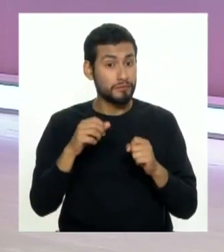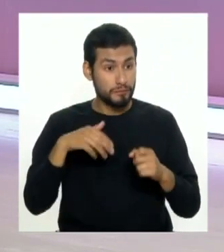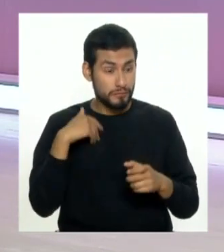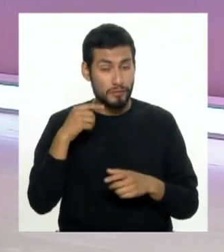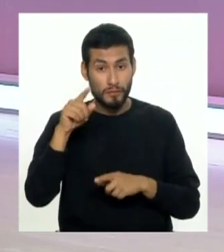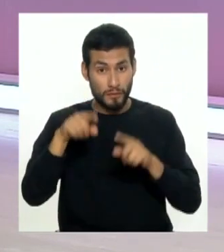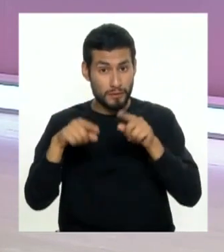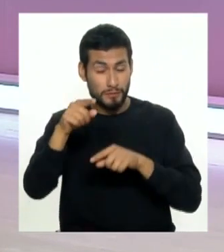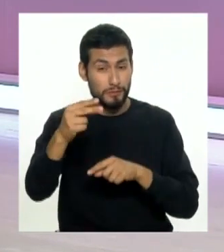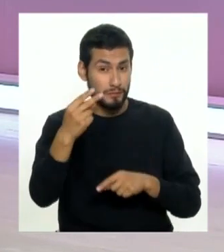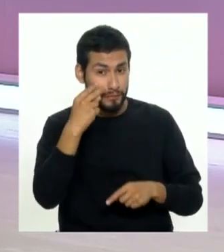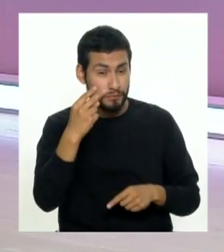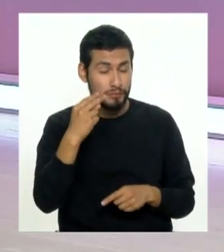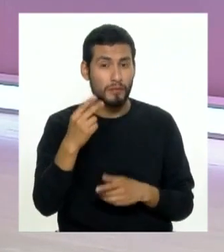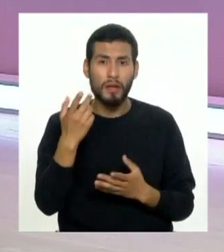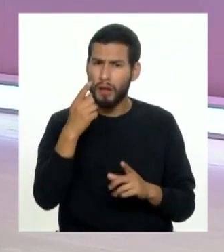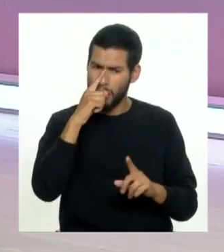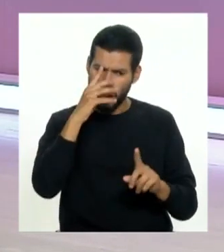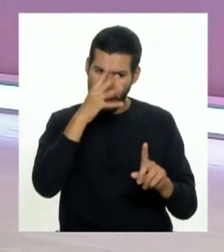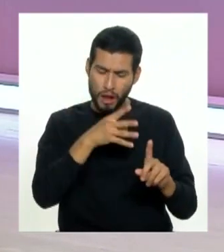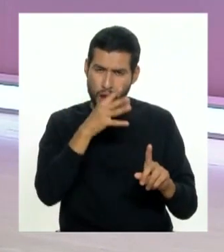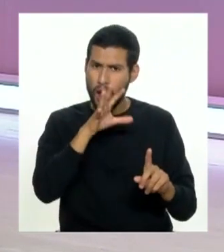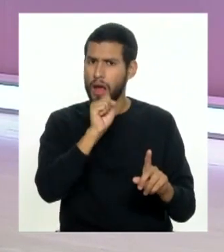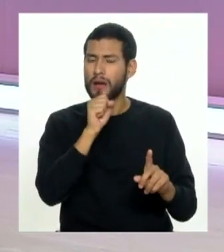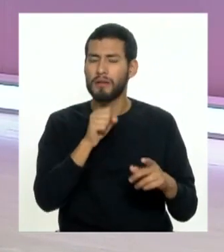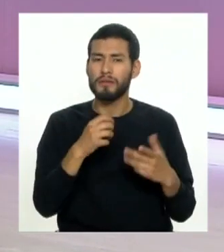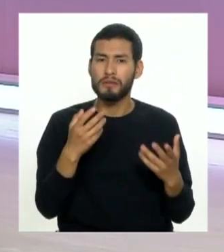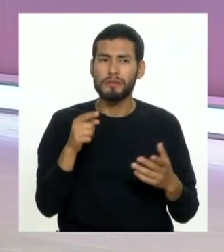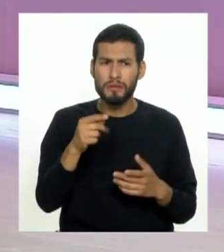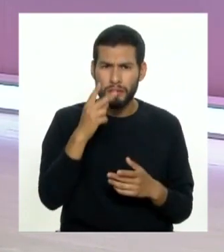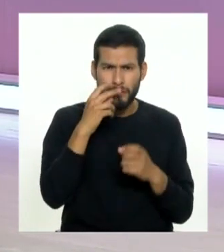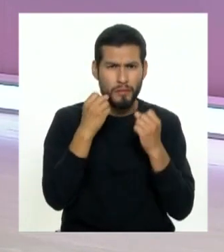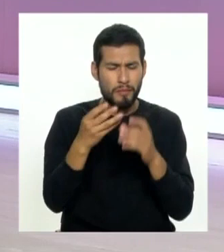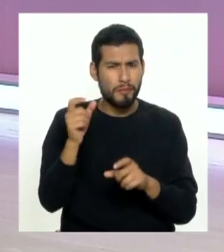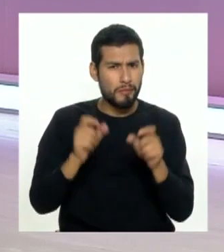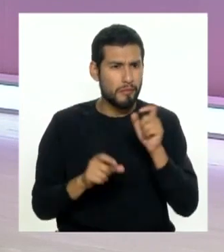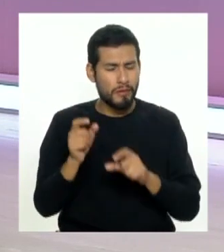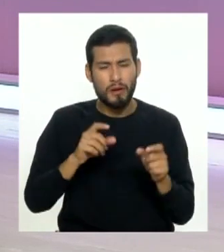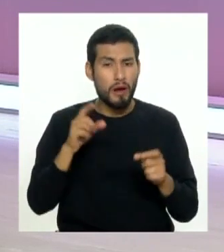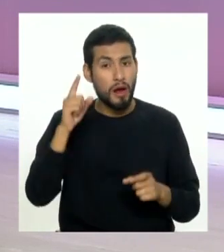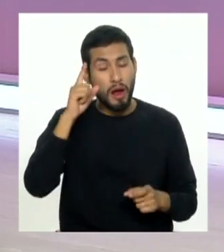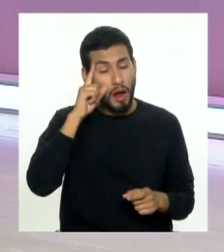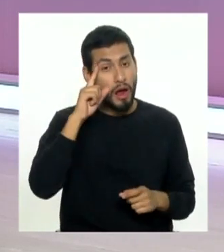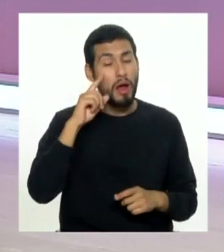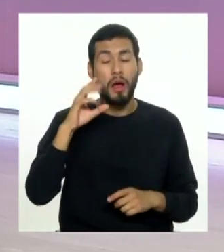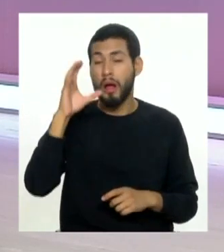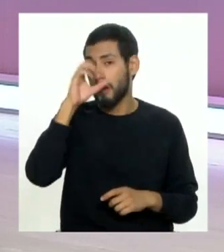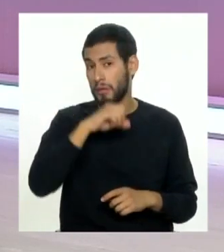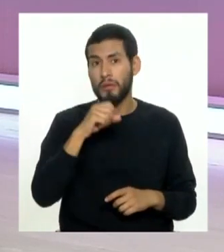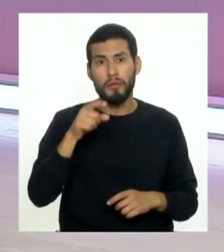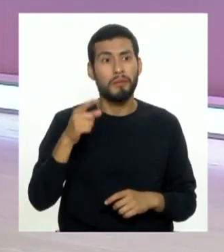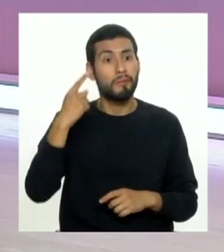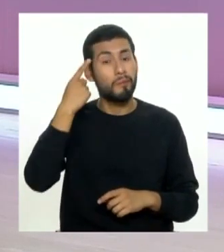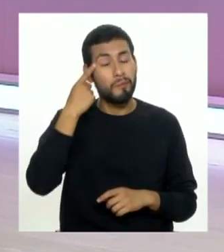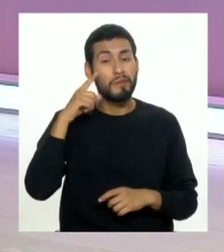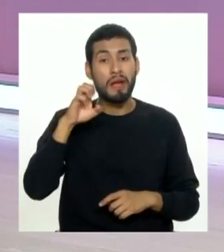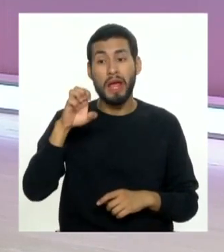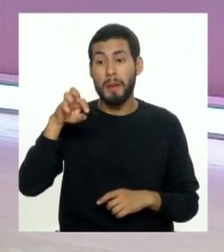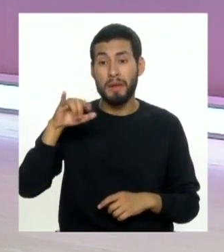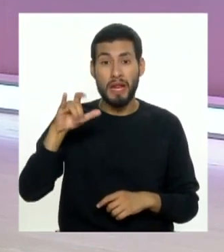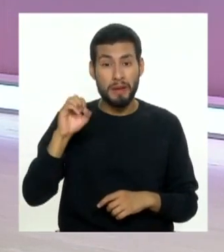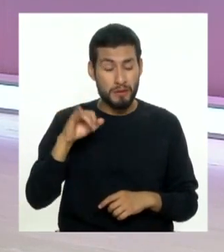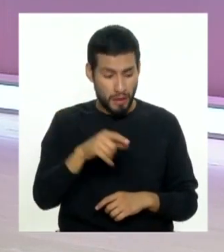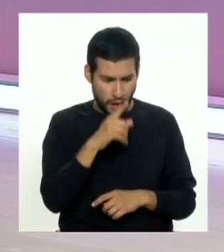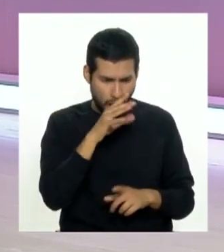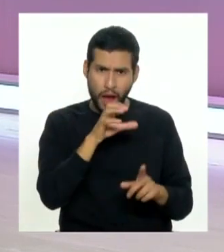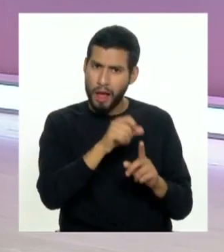mejor alguien que nos está viendo, porque yo me he quedado alarmado de la cantidad de gente que no se trata y que no conoce ni siquiera que convive con ello.